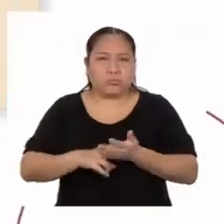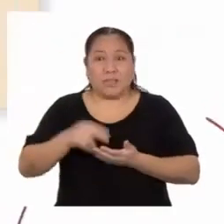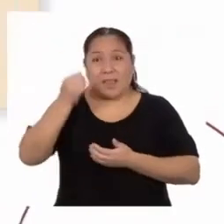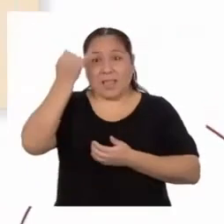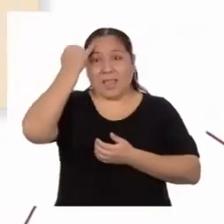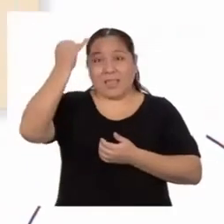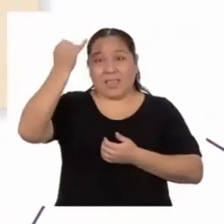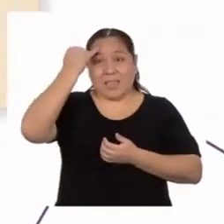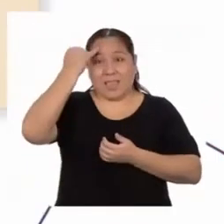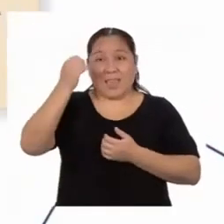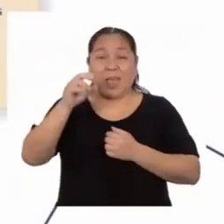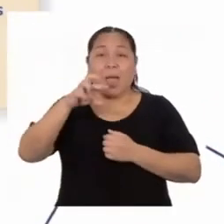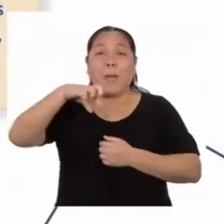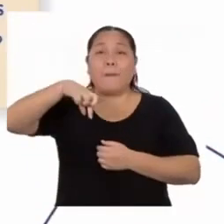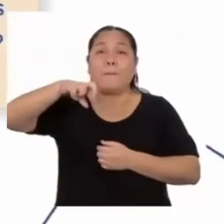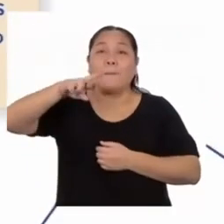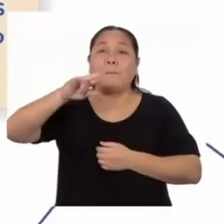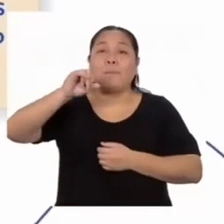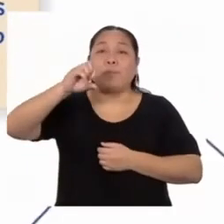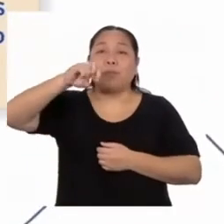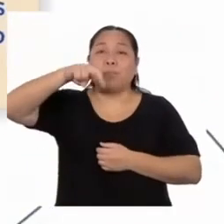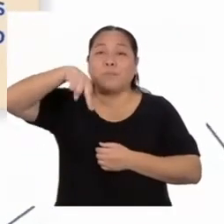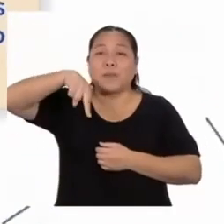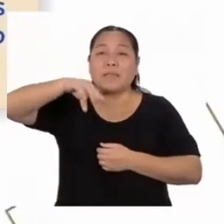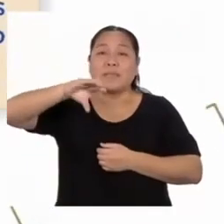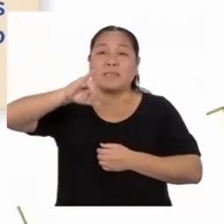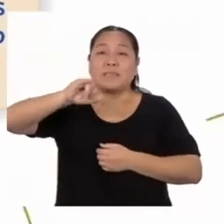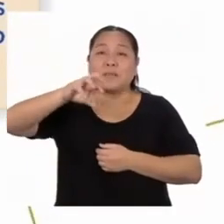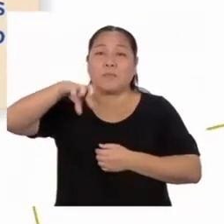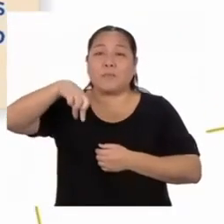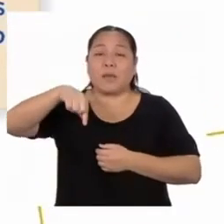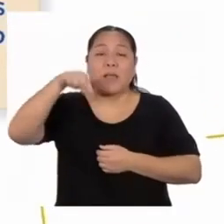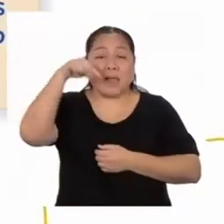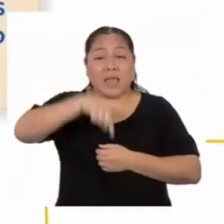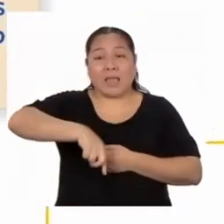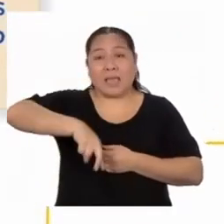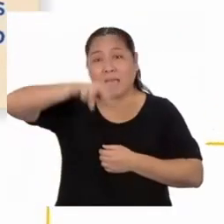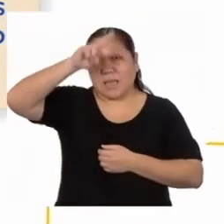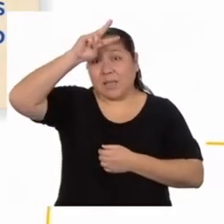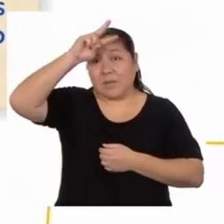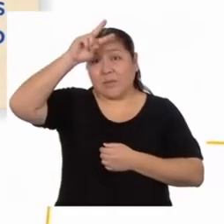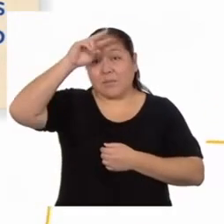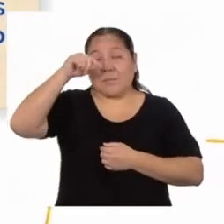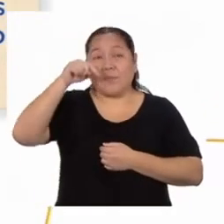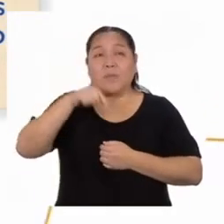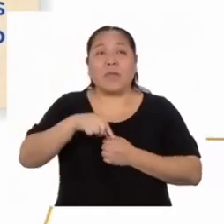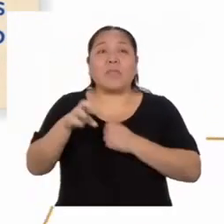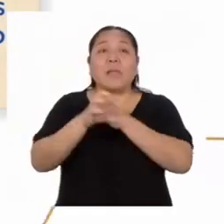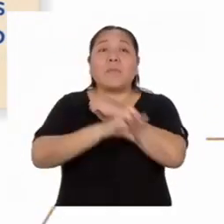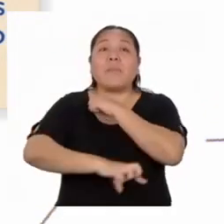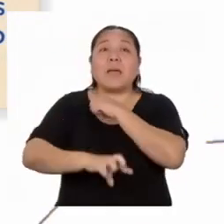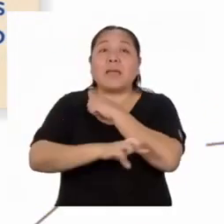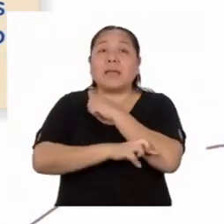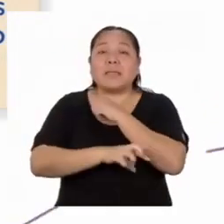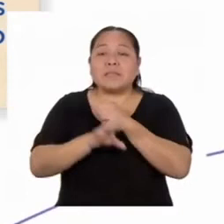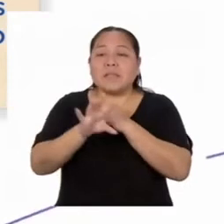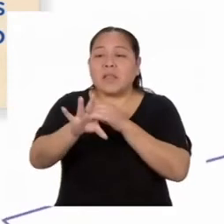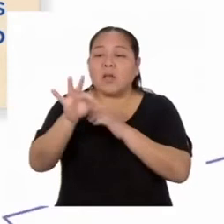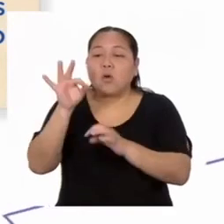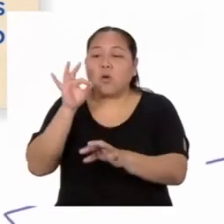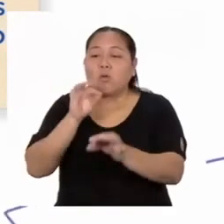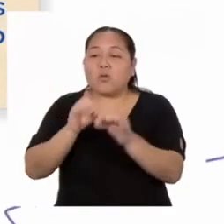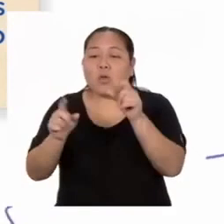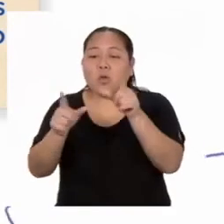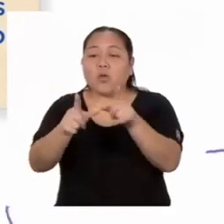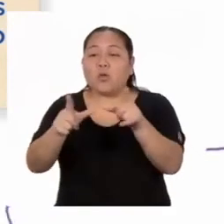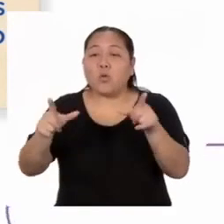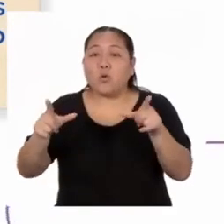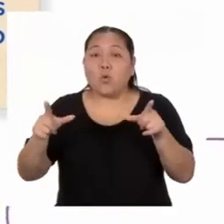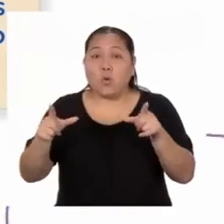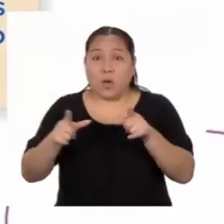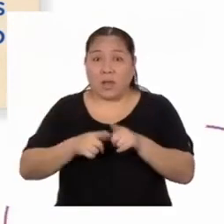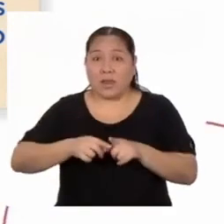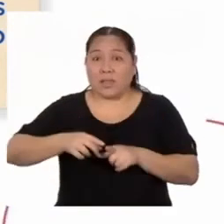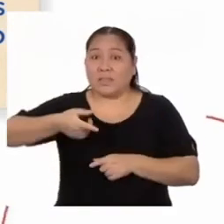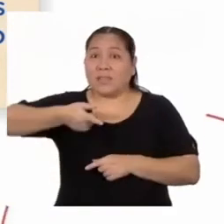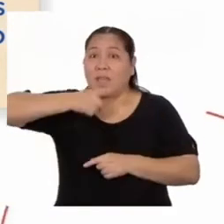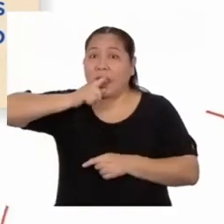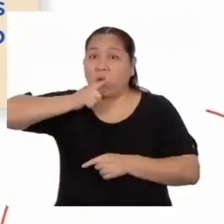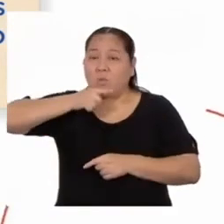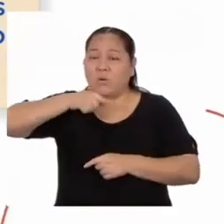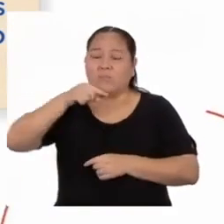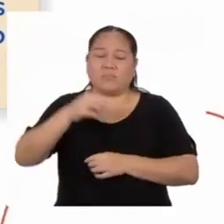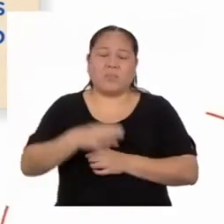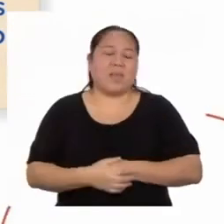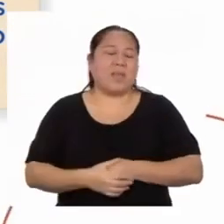sería: en el país se han registrado unidades hidrográficas fuertemente